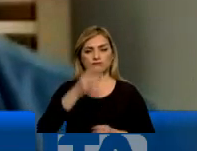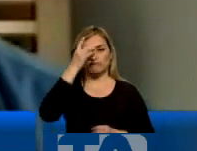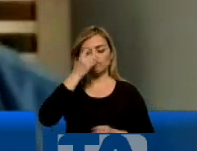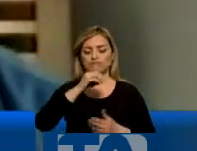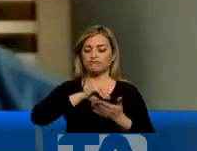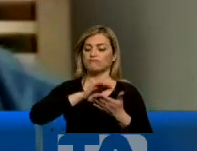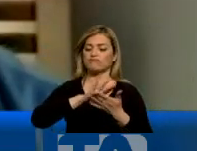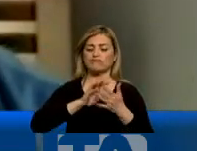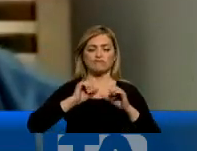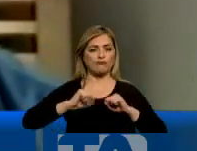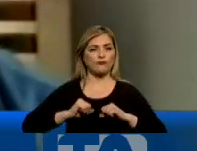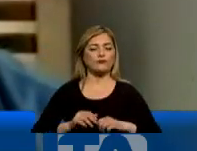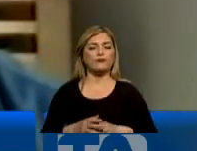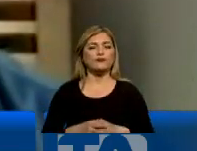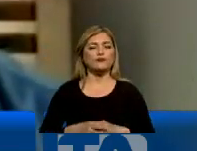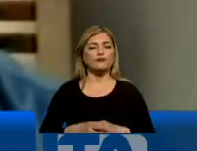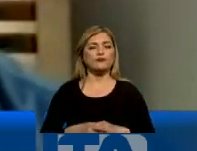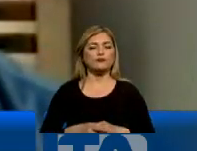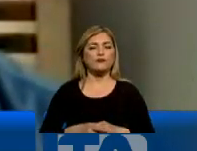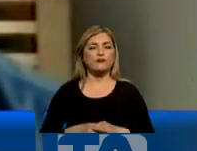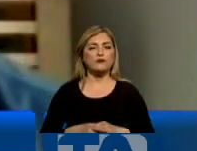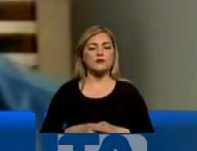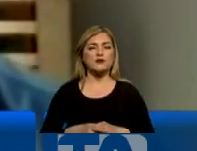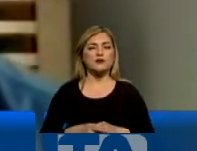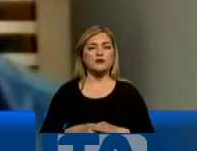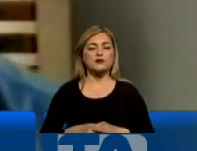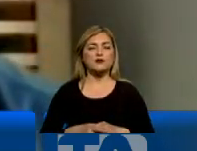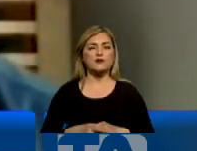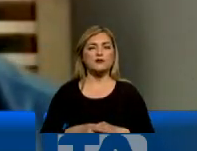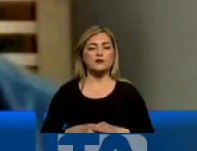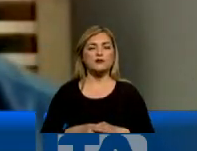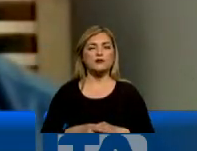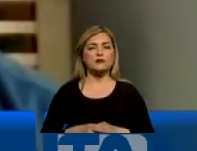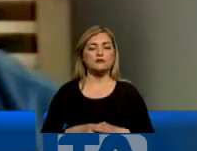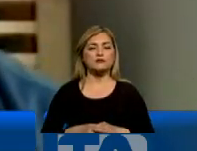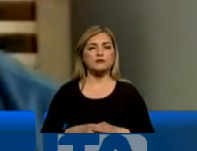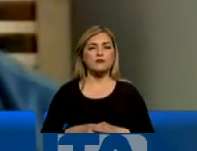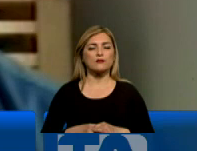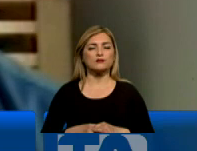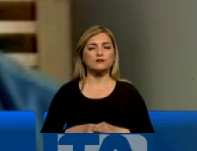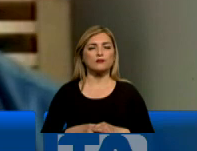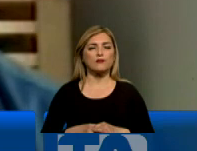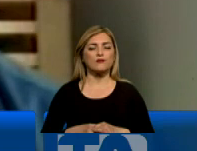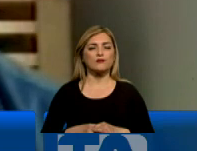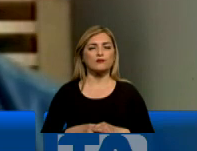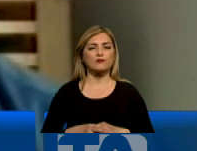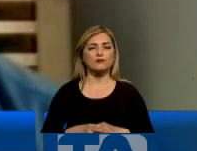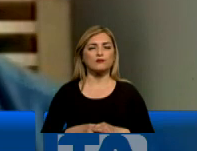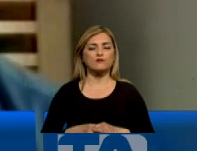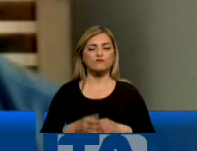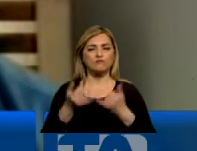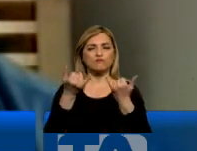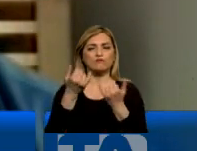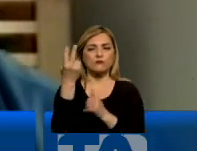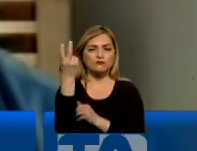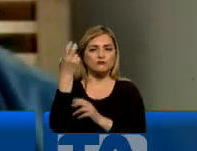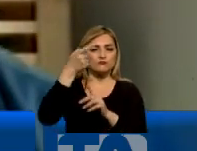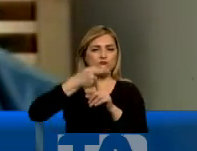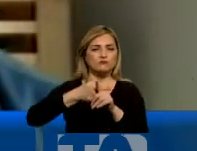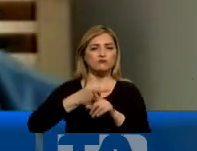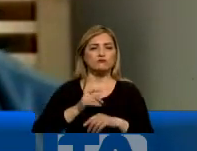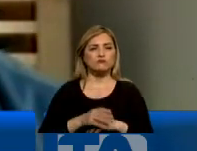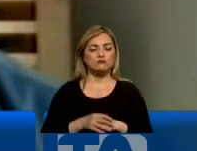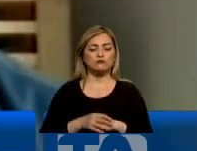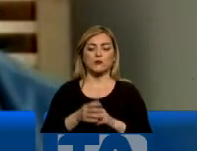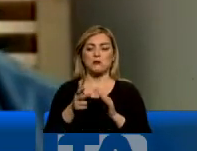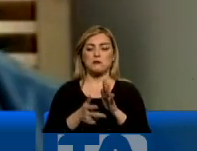Estamos hablando en buen romance de que a partir de ahora al menos unos 12 meses para que